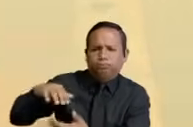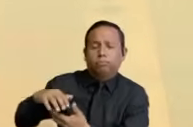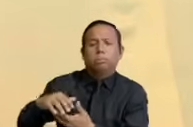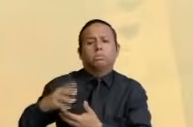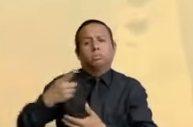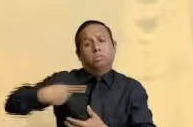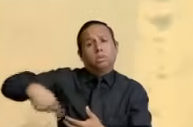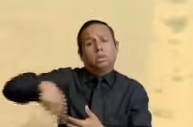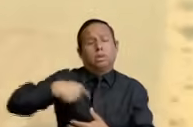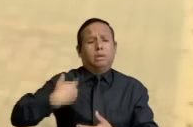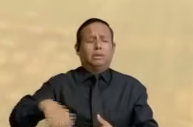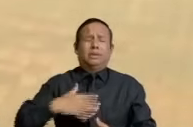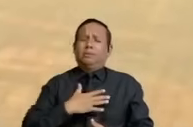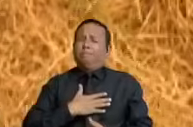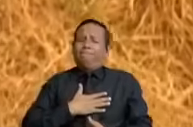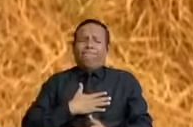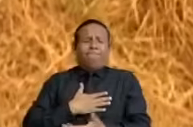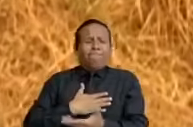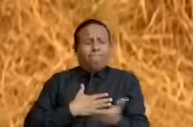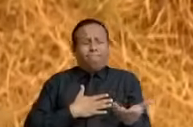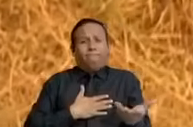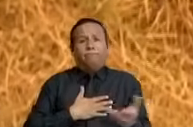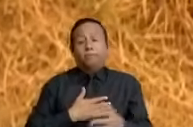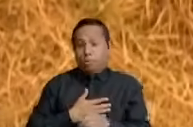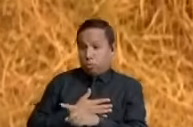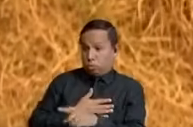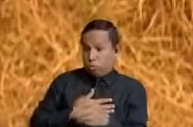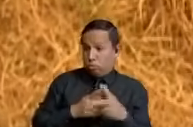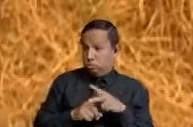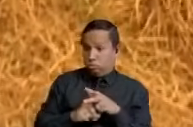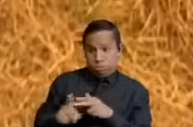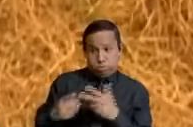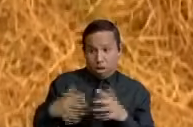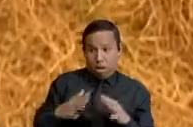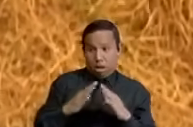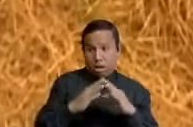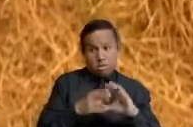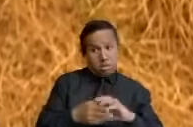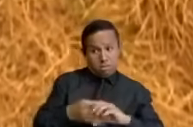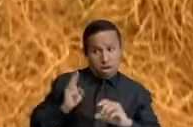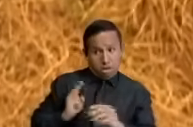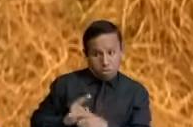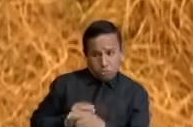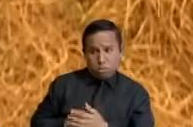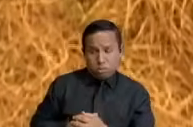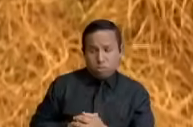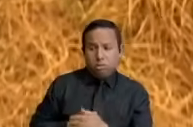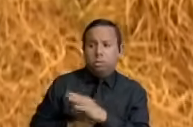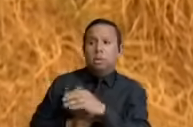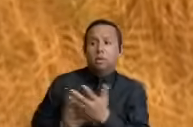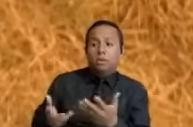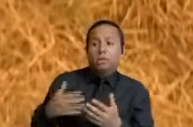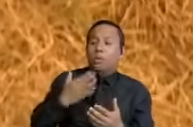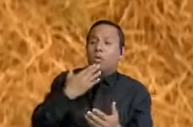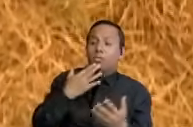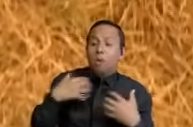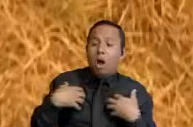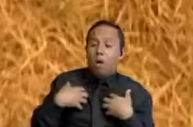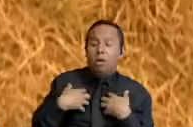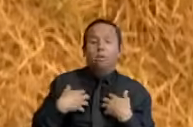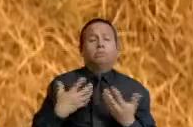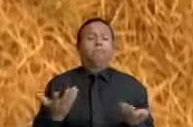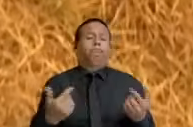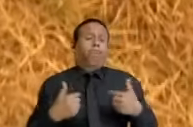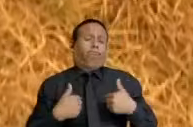lamentaban por los daños causados logró salir de la casa vemos que no se olvidado de su peludito es como si